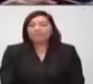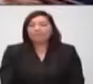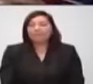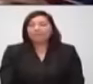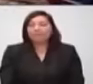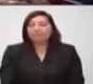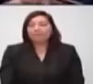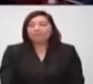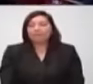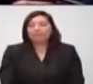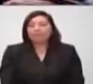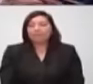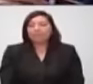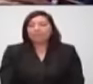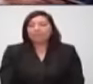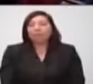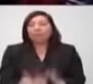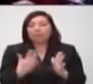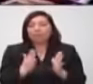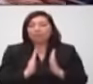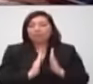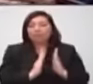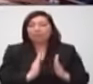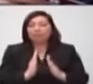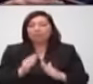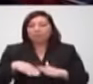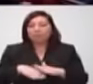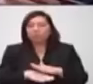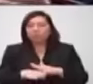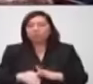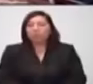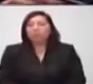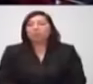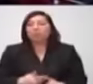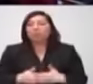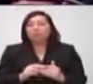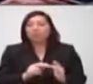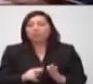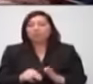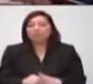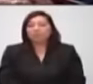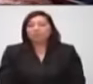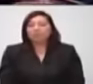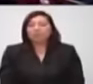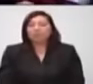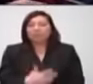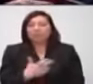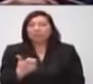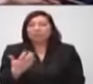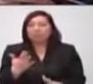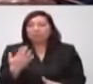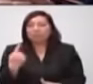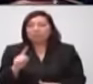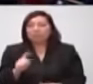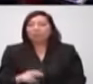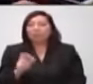La sección 2 son los 10 viaductos más el túnel, que tienen un nivel de avance en general de 78%, 310 millones de dólares de